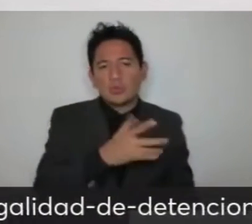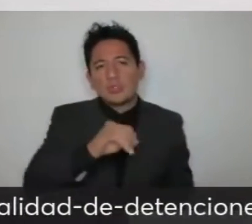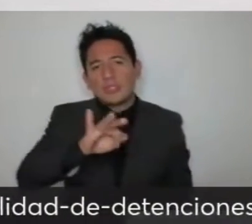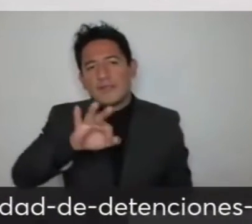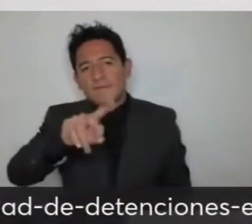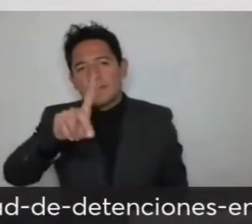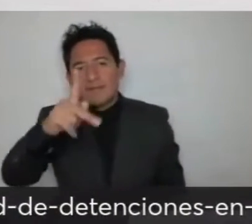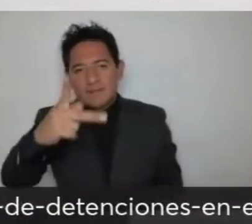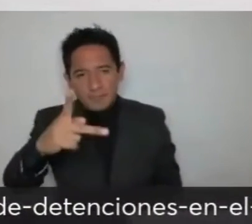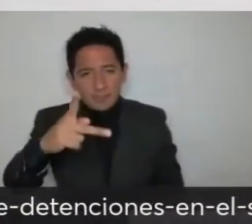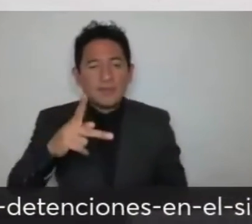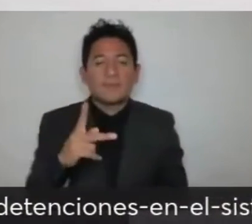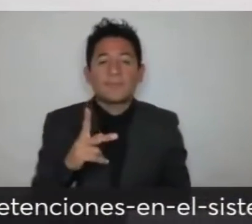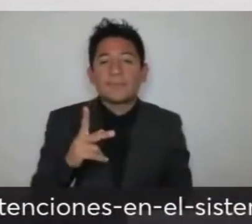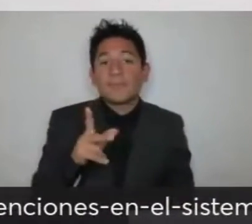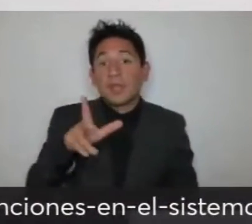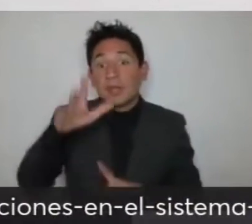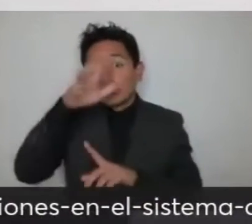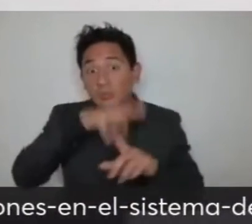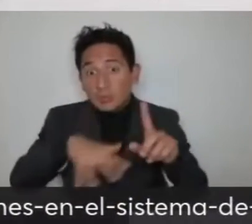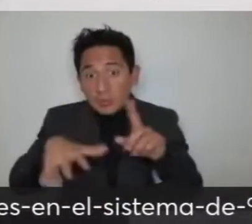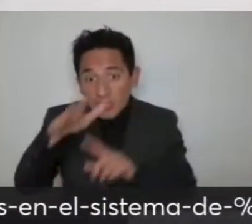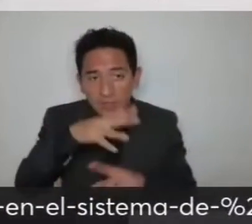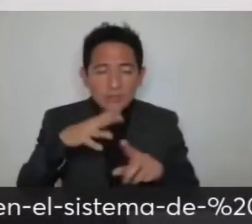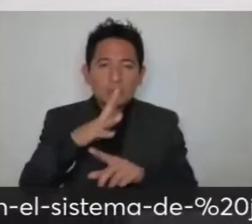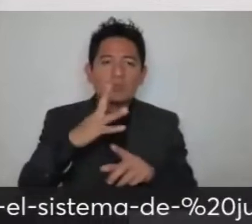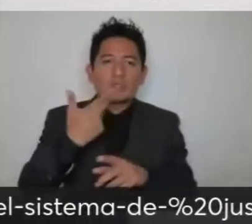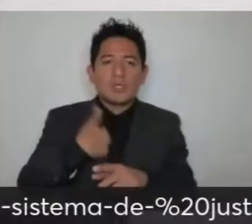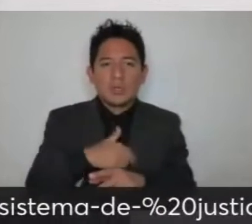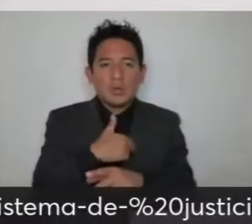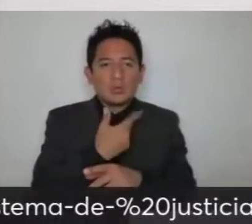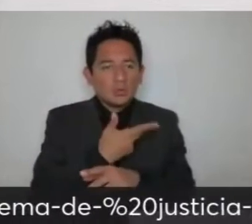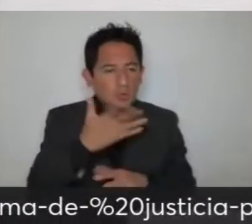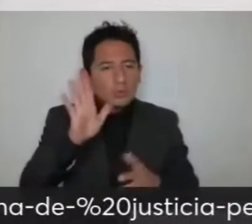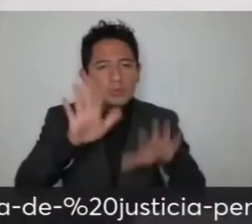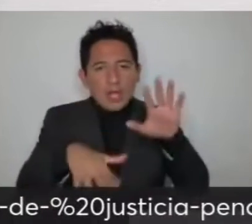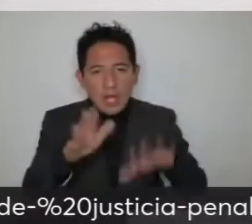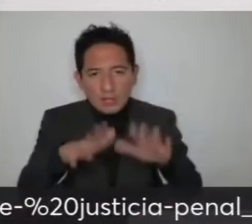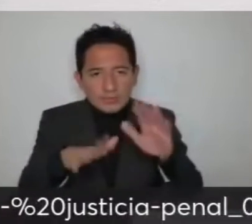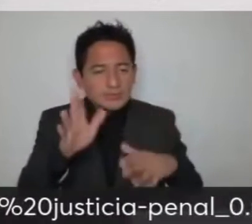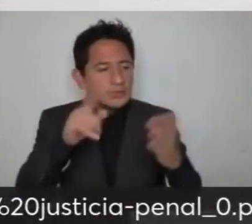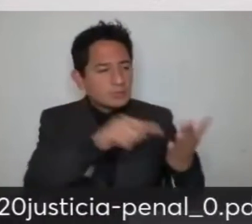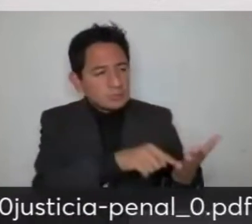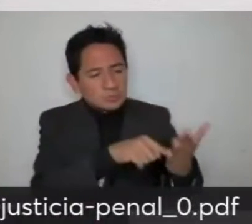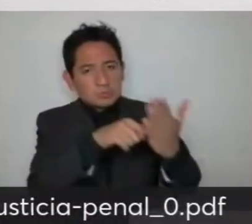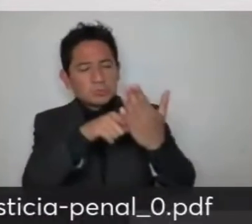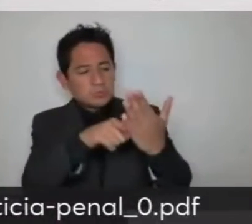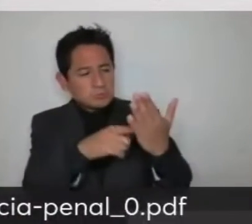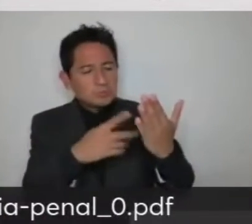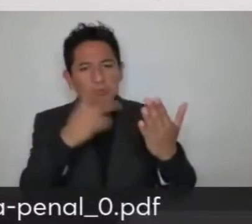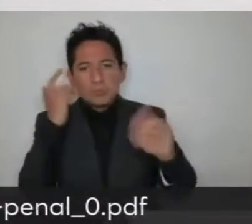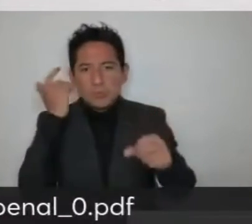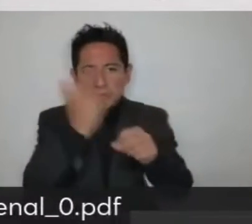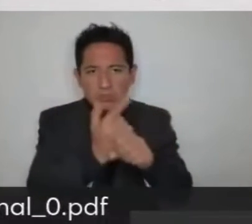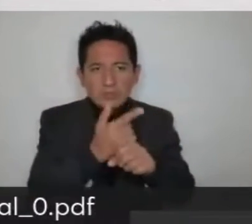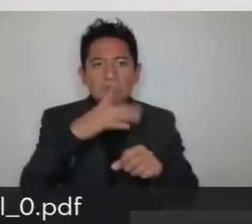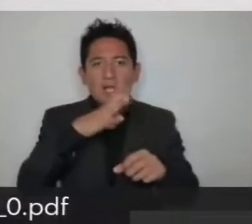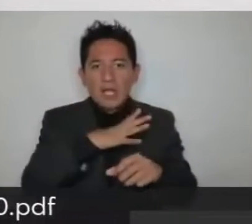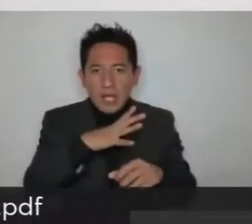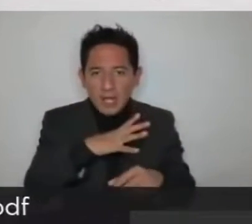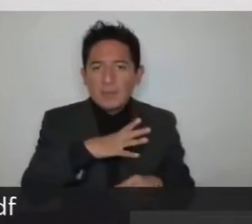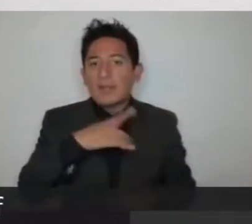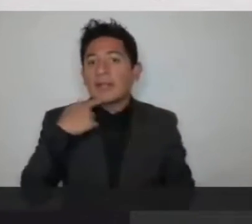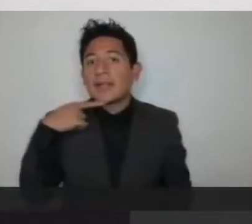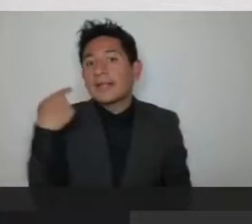pública en casos en donde Además noss nos hicieron saber a la secretaria técnica que existía un alegato de tortura y se presentó